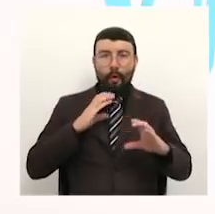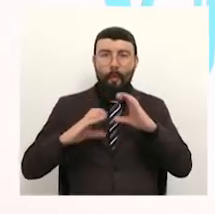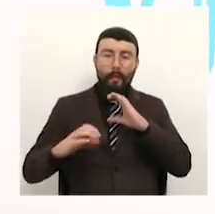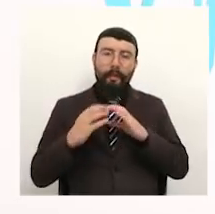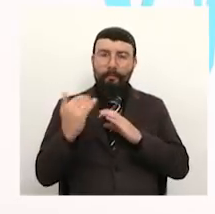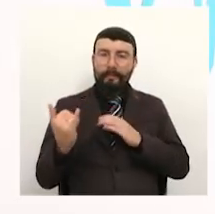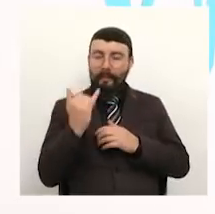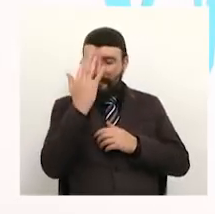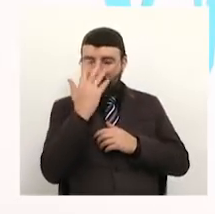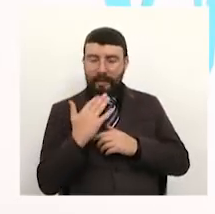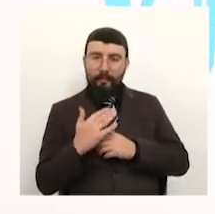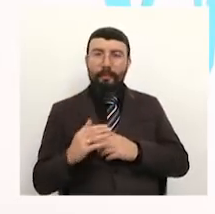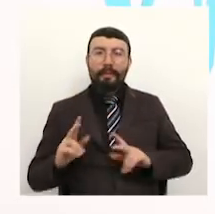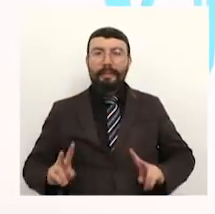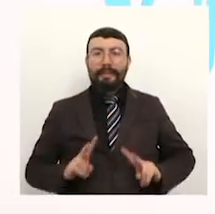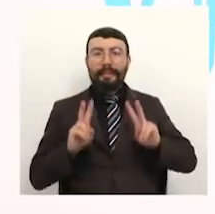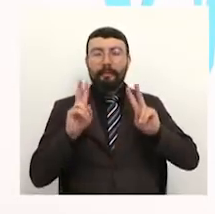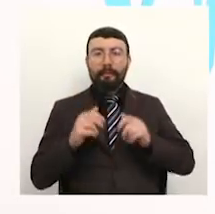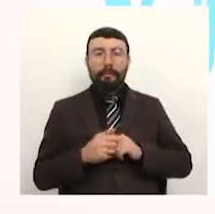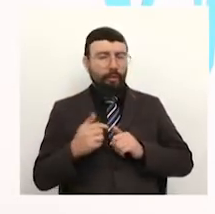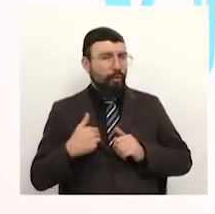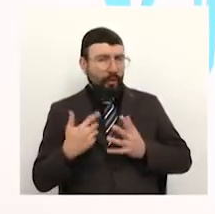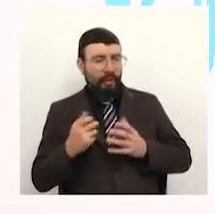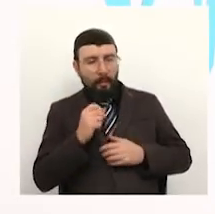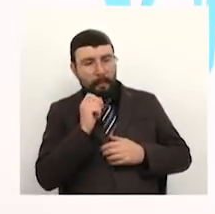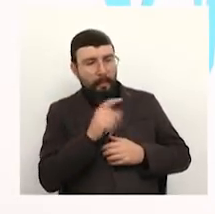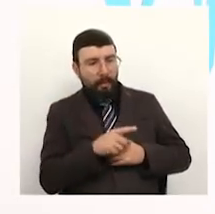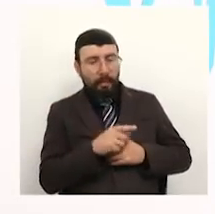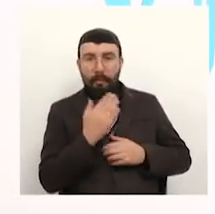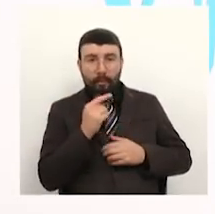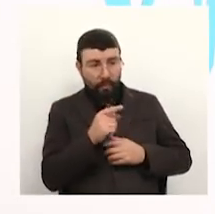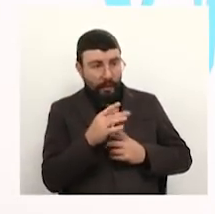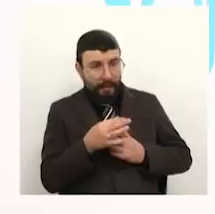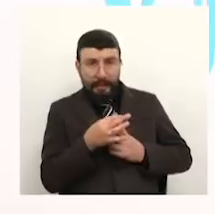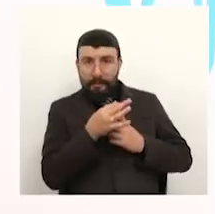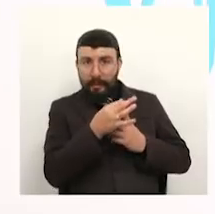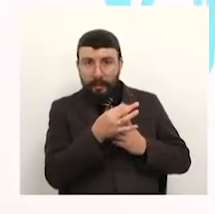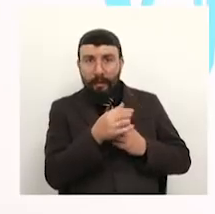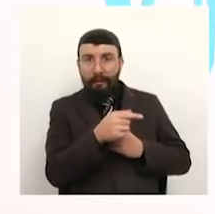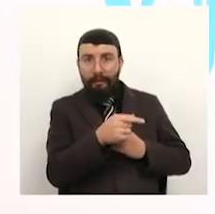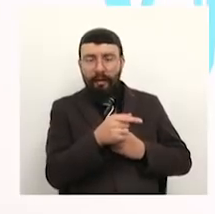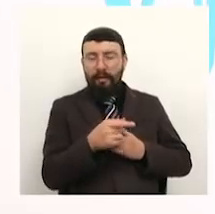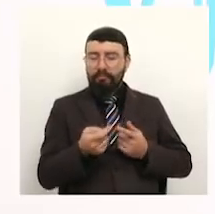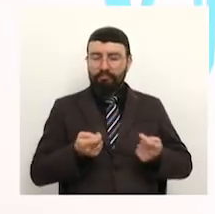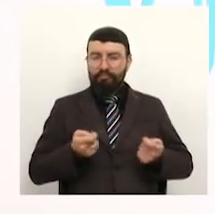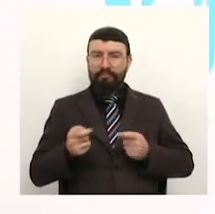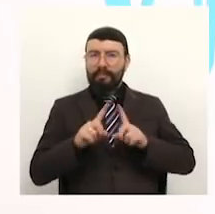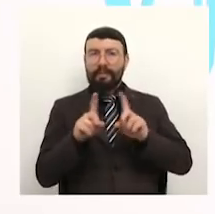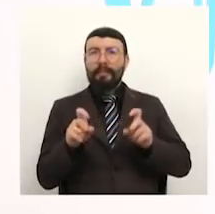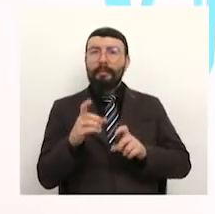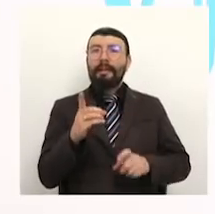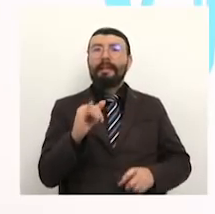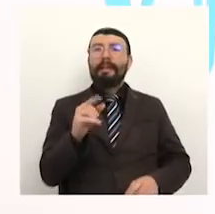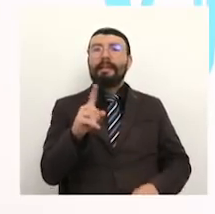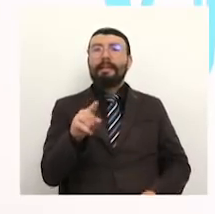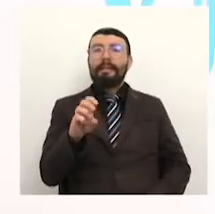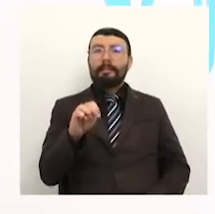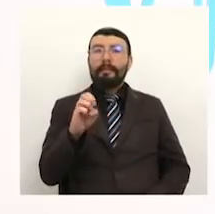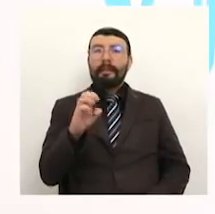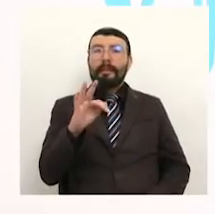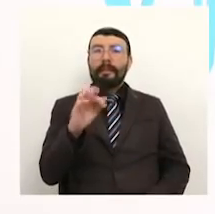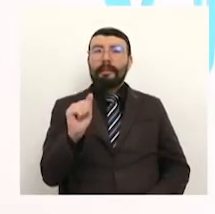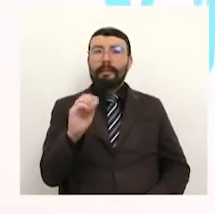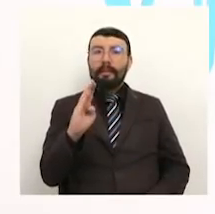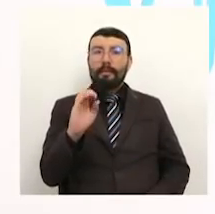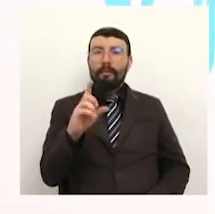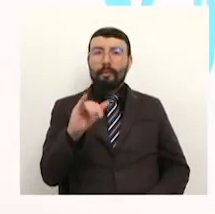de facebook lite yo le quiero hacer una pregunta porque una de sus especialidades es el 10 metabolismo la parte alimentaria además pueden